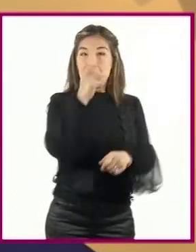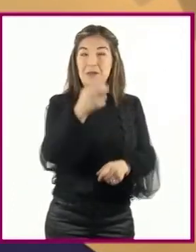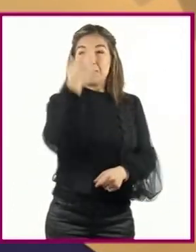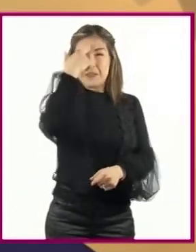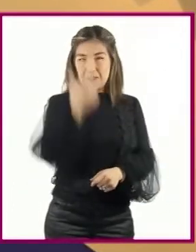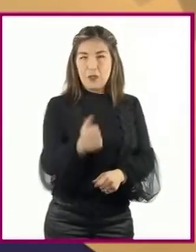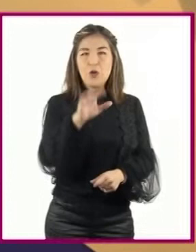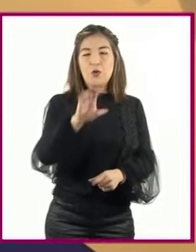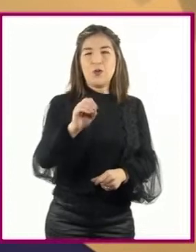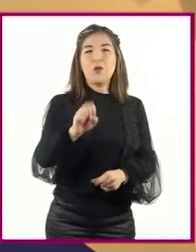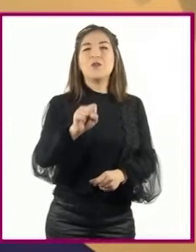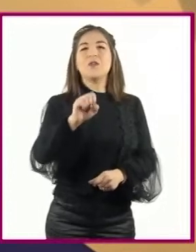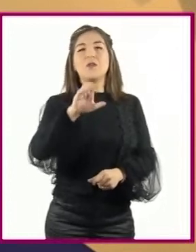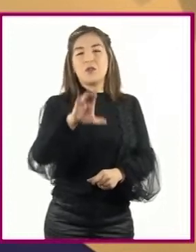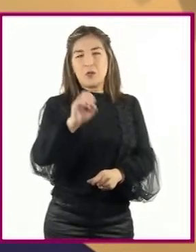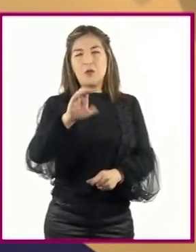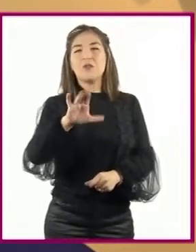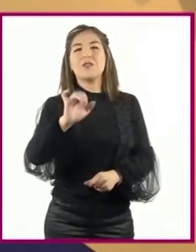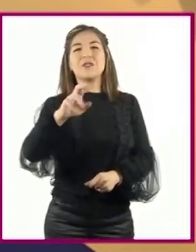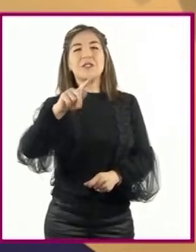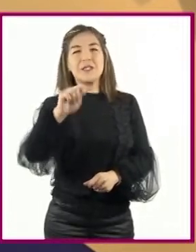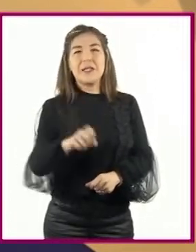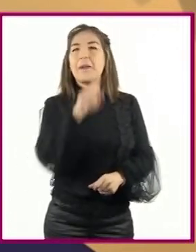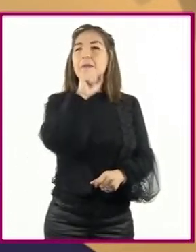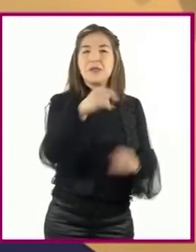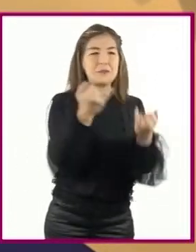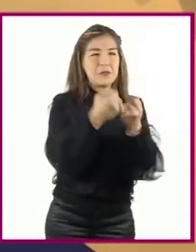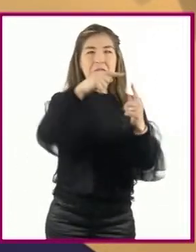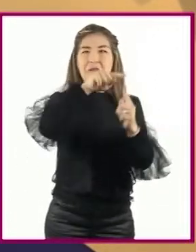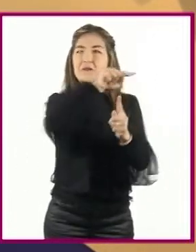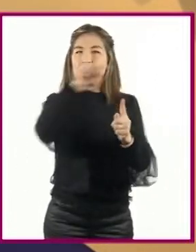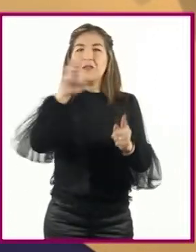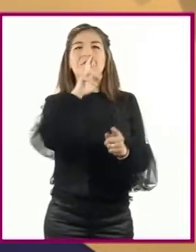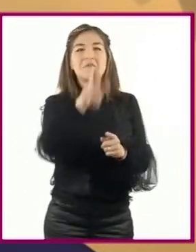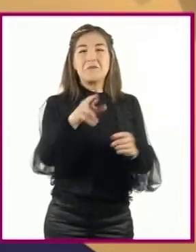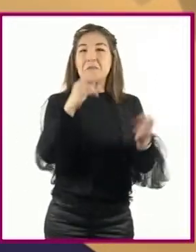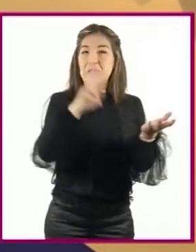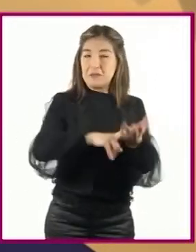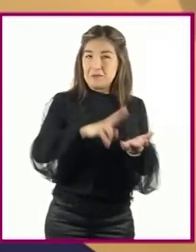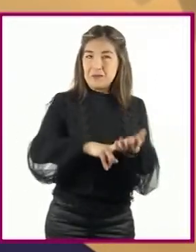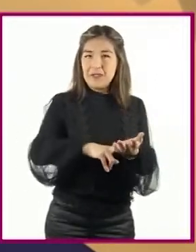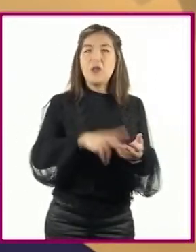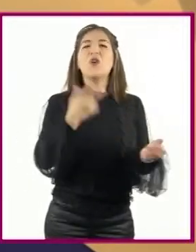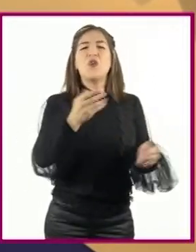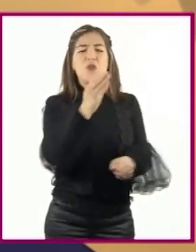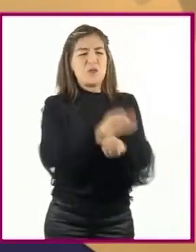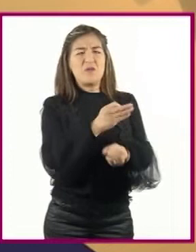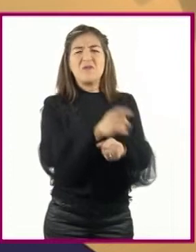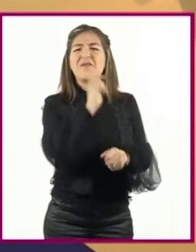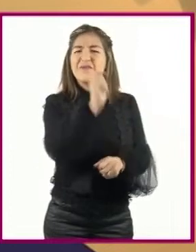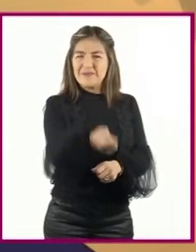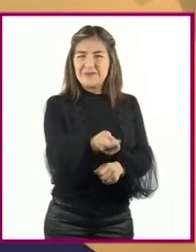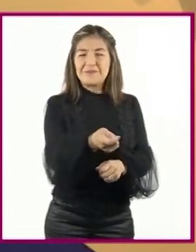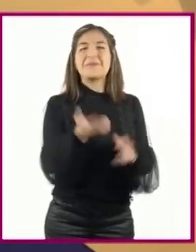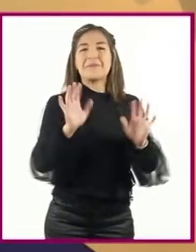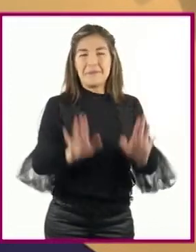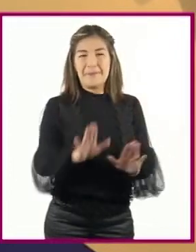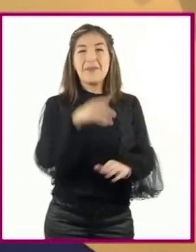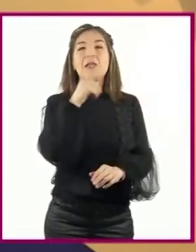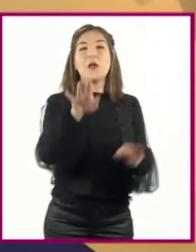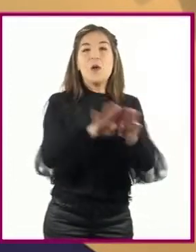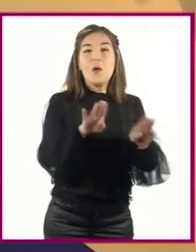que el cociente es el mismo? ¿Las dos operaciones son equivalentes? ¿Qué significa esto último? ¿Esta